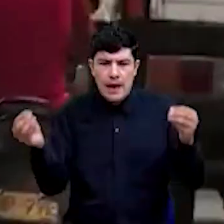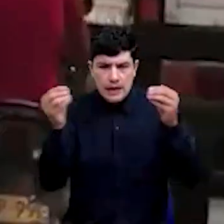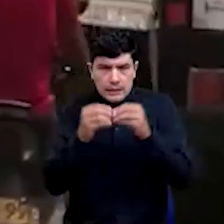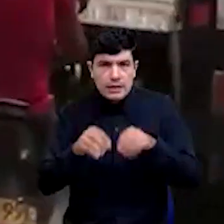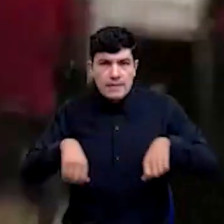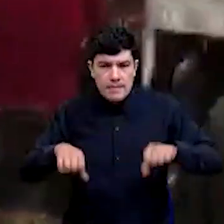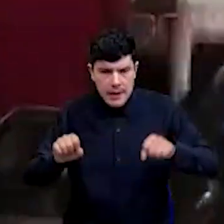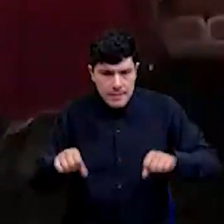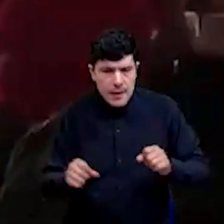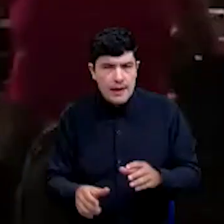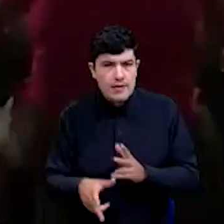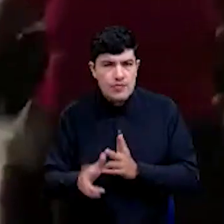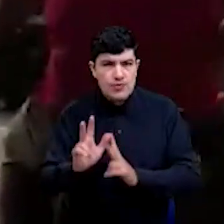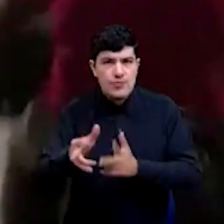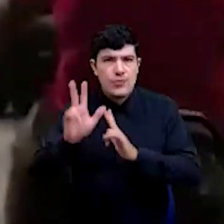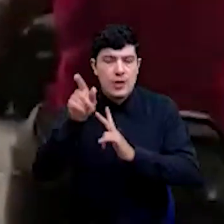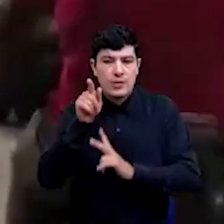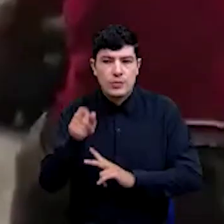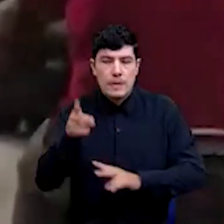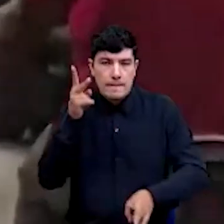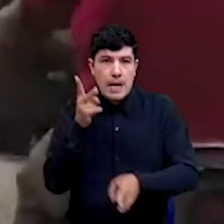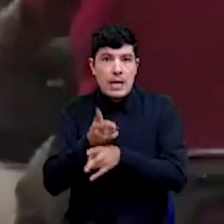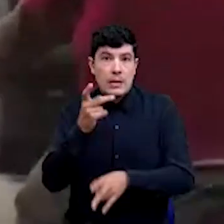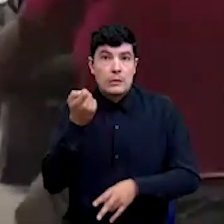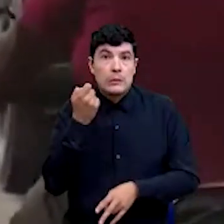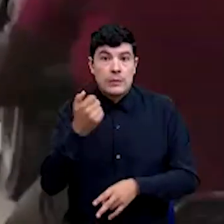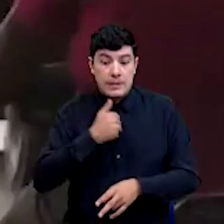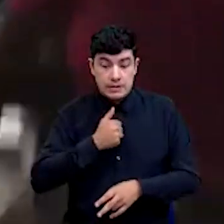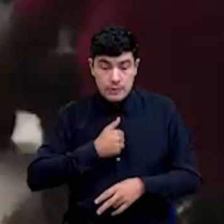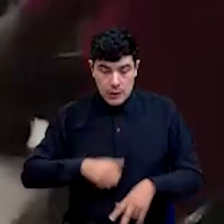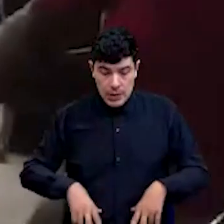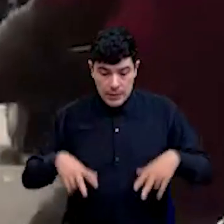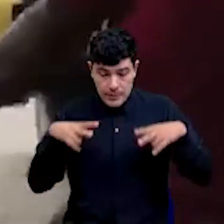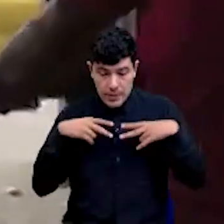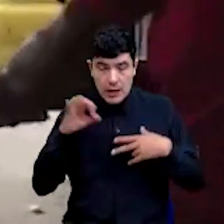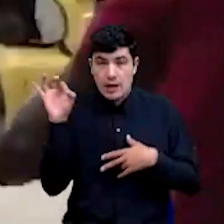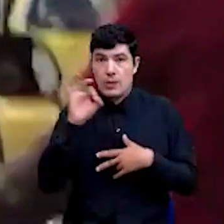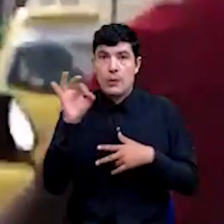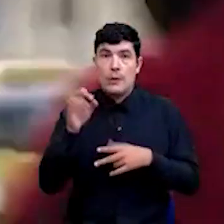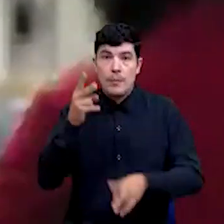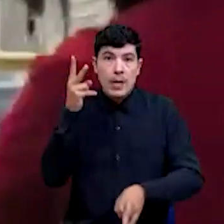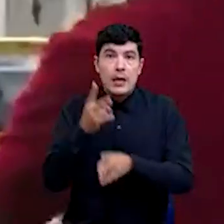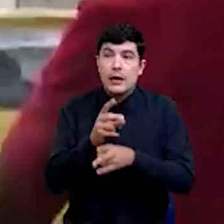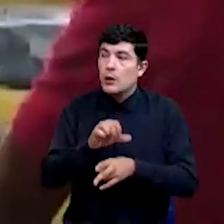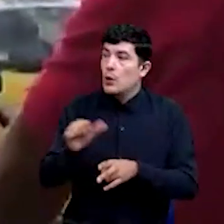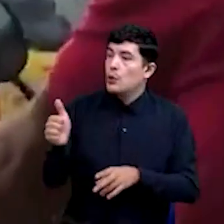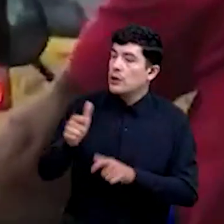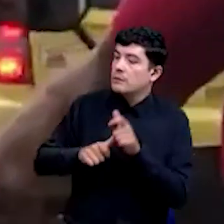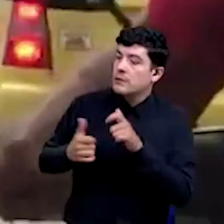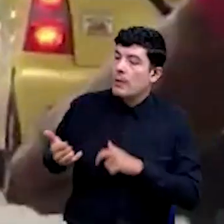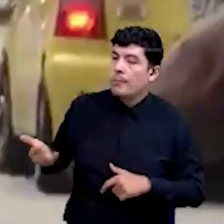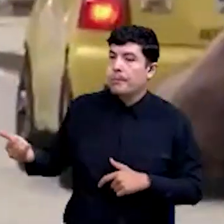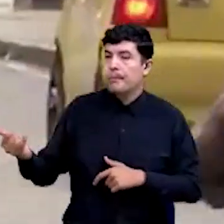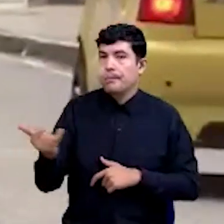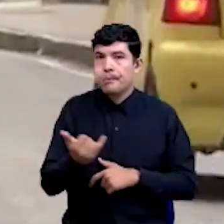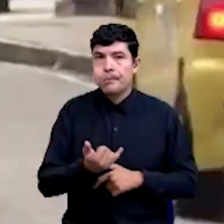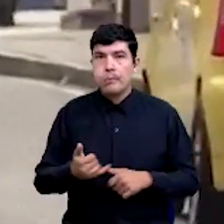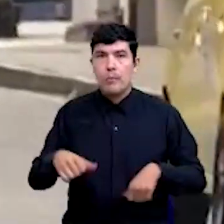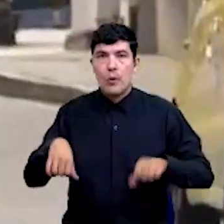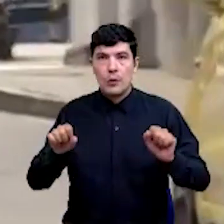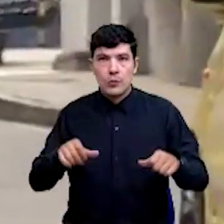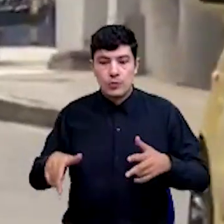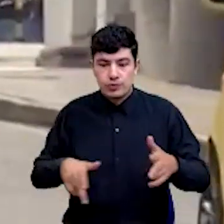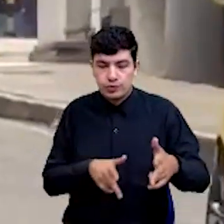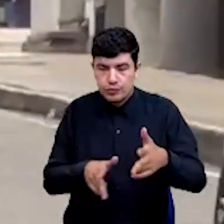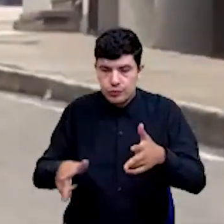estas maniobras peligrosas, sin importar que pone en riesgo su vida y la de los otros transeúntes y también conductores de